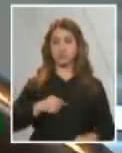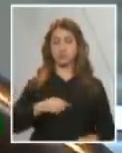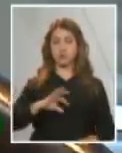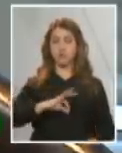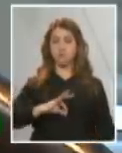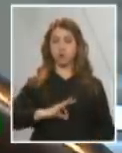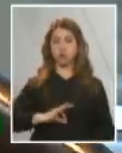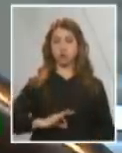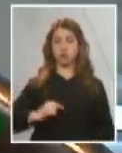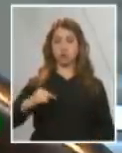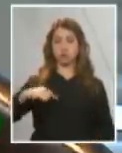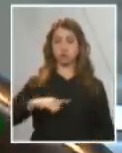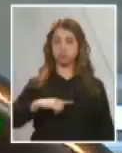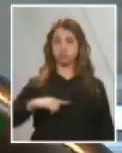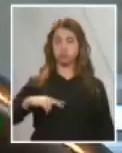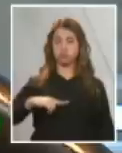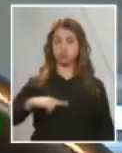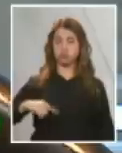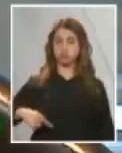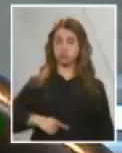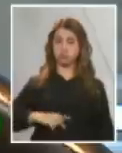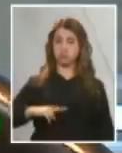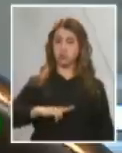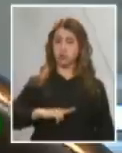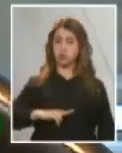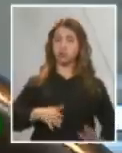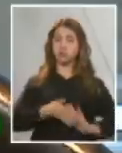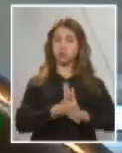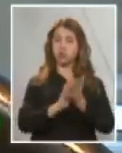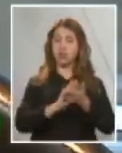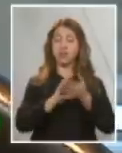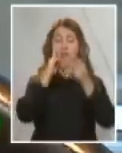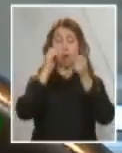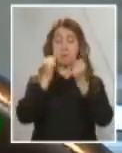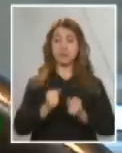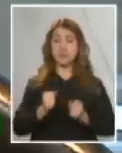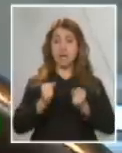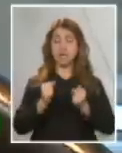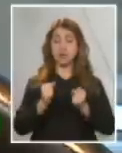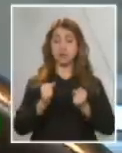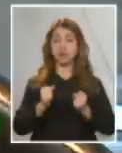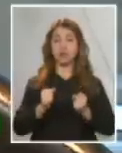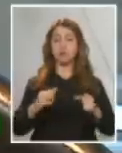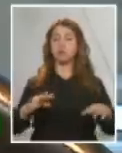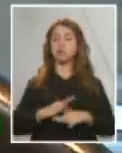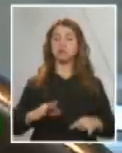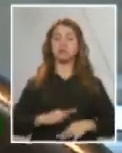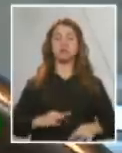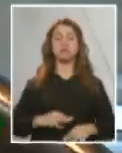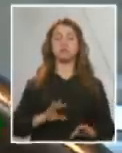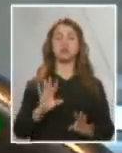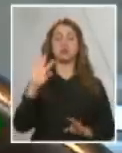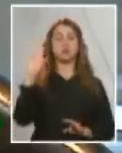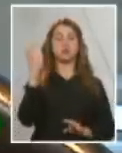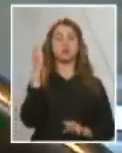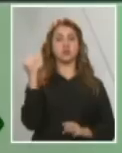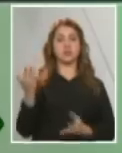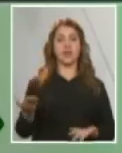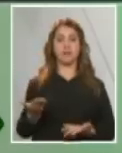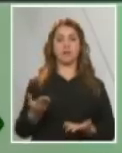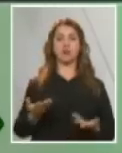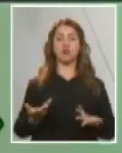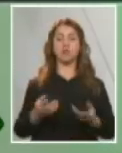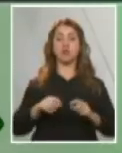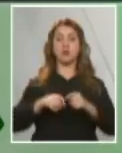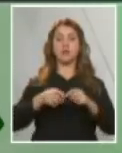sea, cuando uno tiene todas sus capacidades, digamos, abiertas, no se da cuenta lo que es eso. ¿Cómo te abrochan